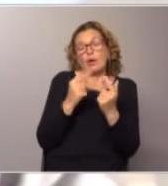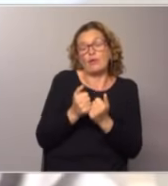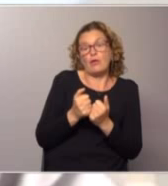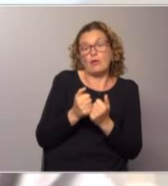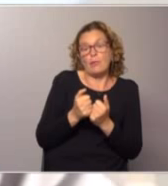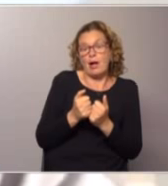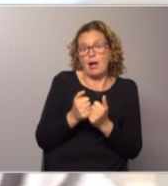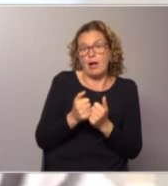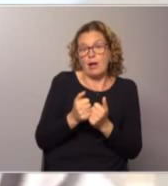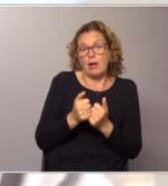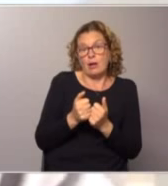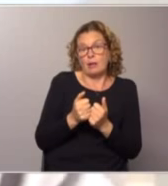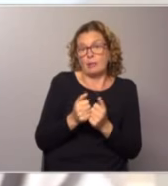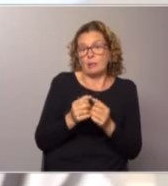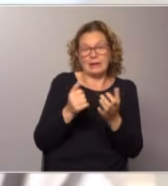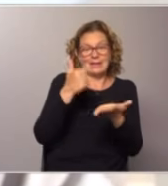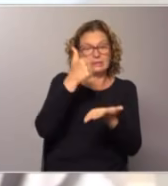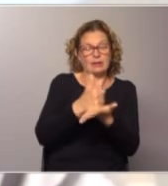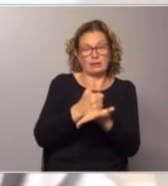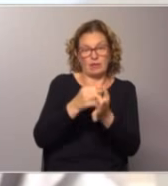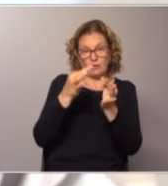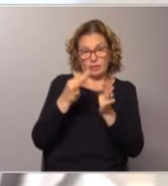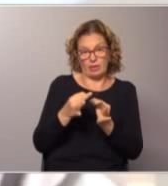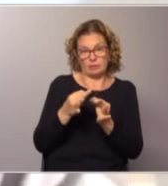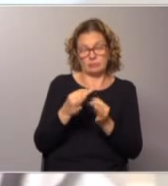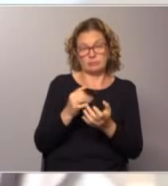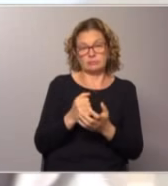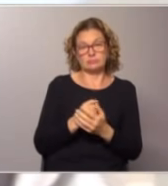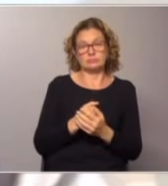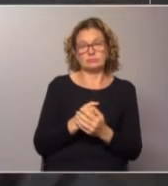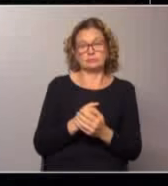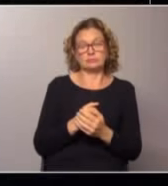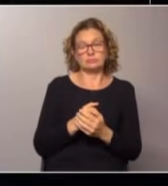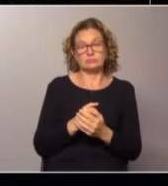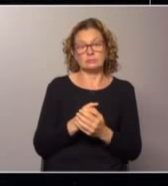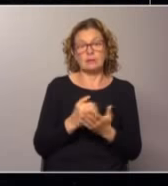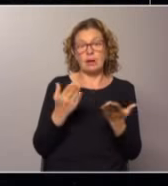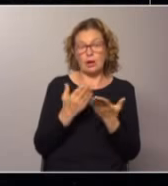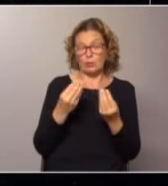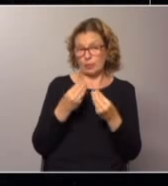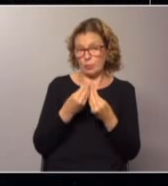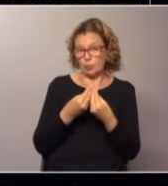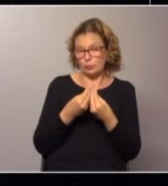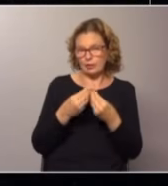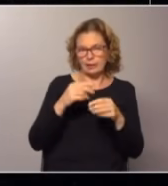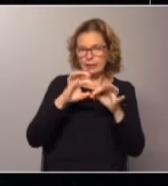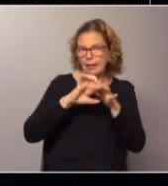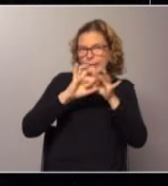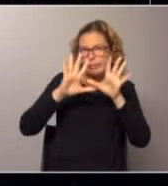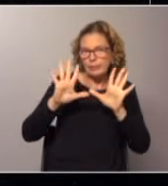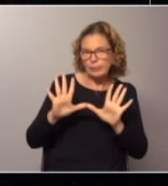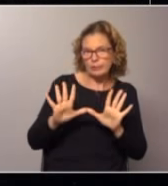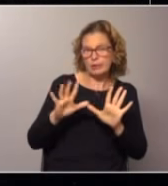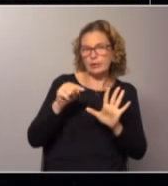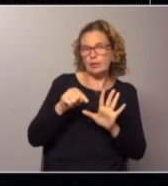acción humana perfectamente prescindible ahora dicho bueno haya pasado ahora muchas de las democracias que hoy